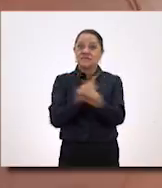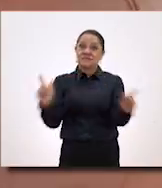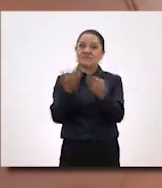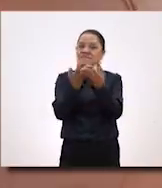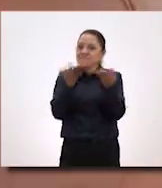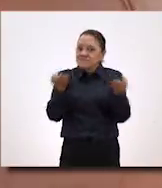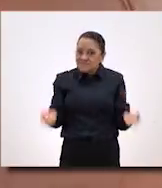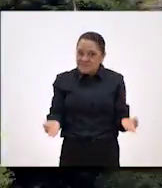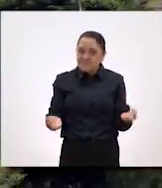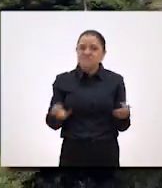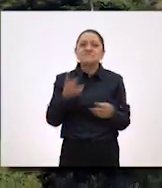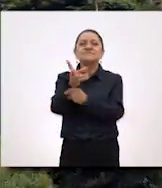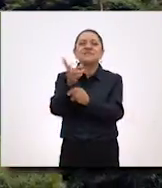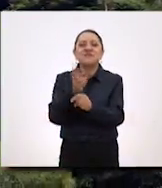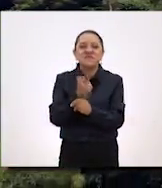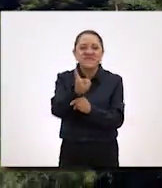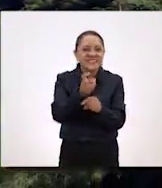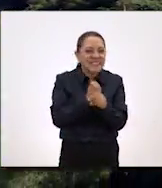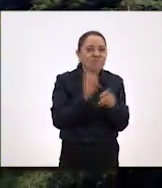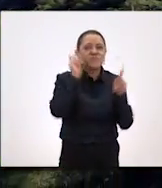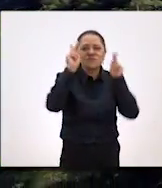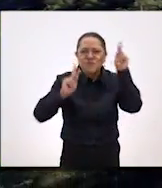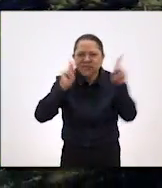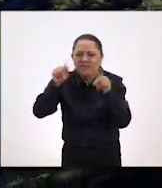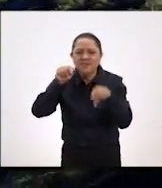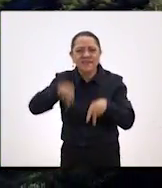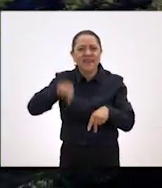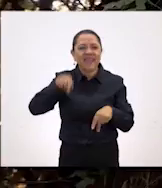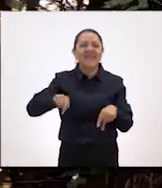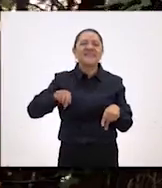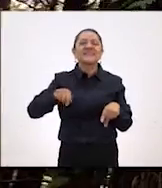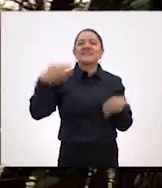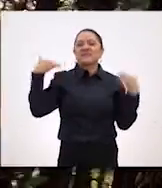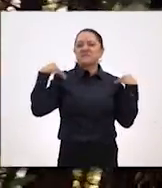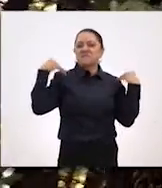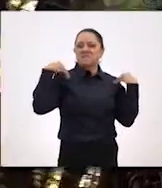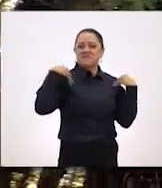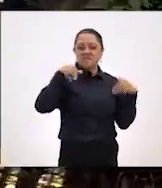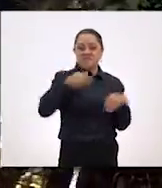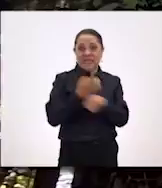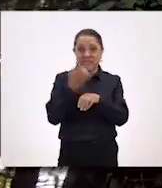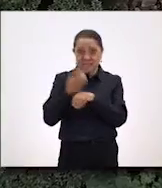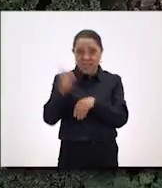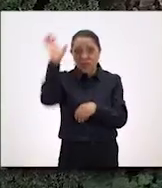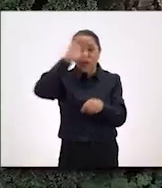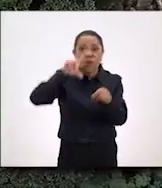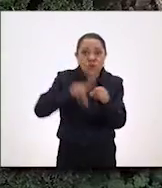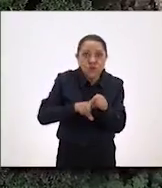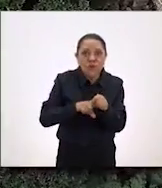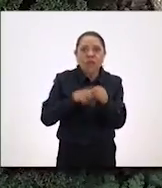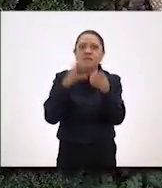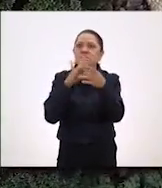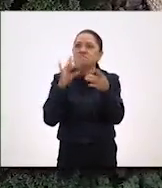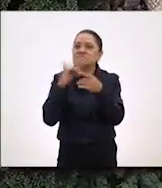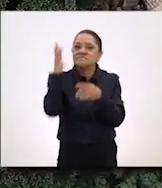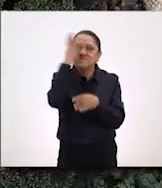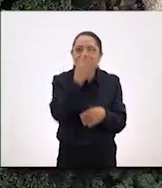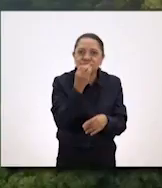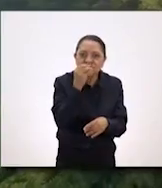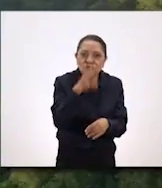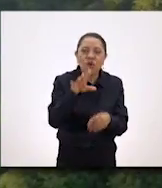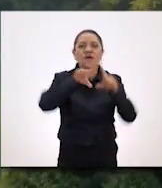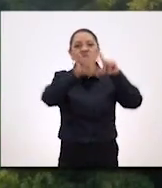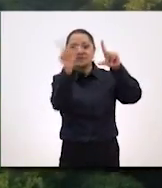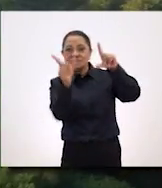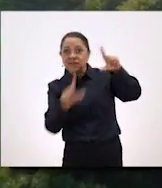libertad. Te invitamos a recorrer y conocer nuestro estado, su oferta cultural y todos los detalles que hacen de